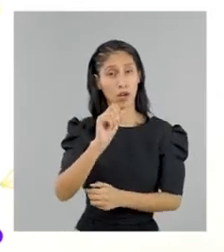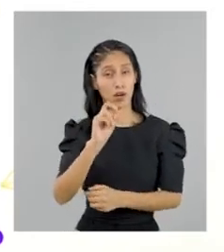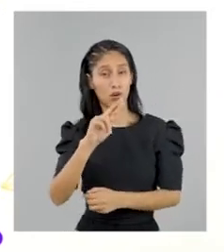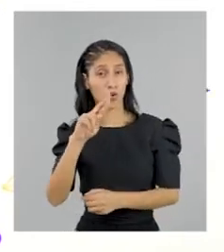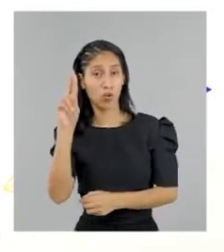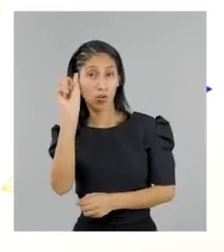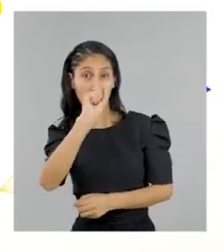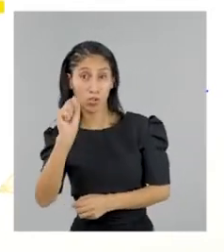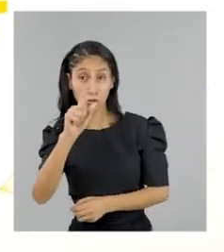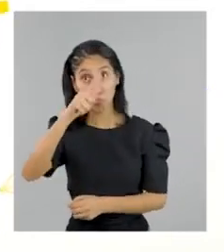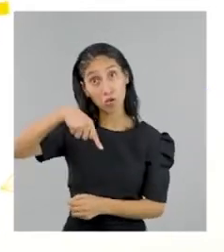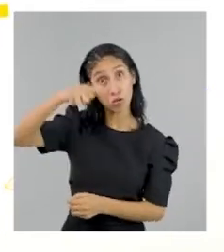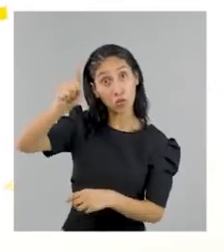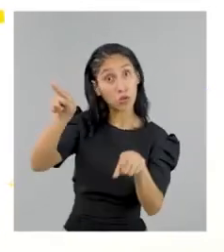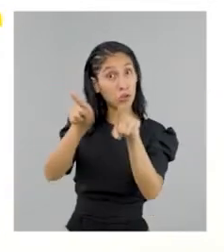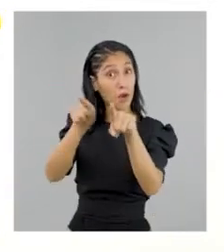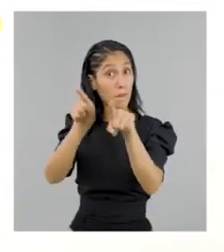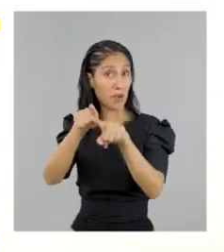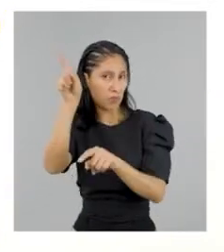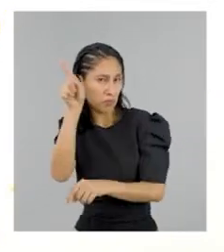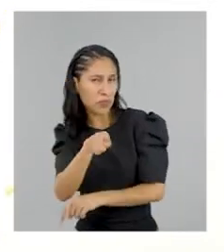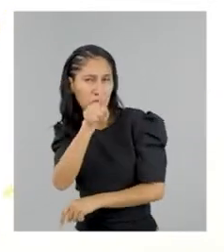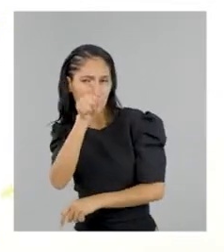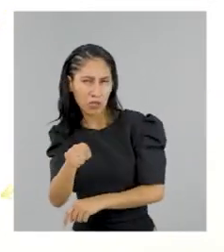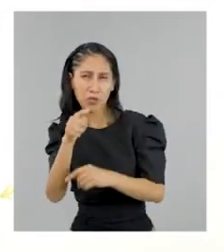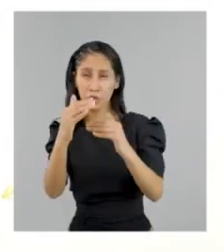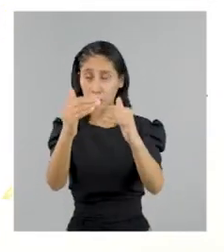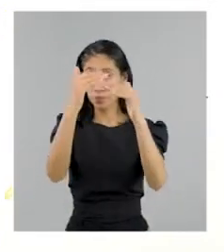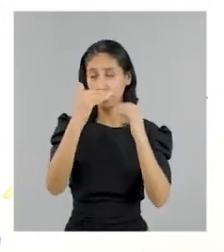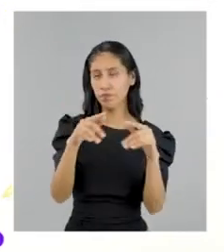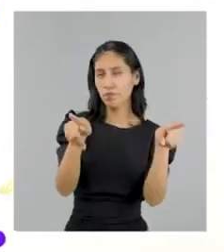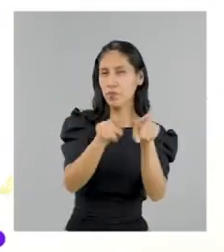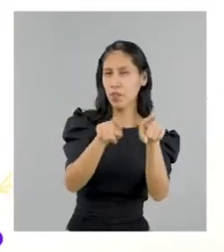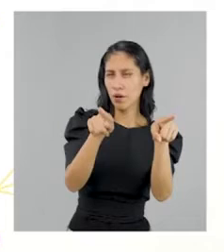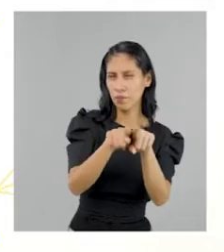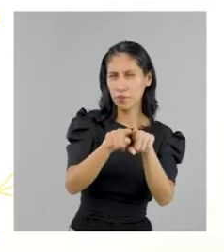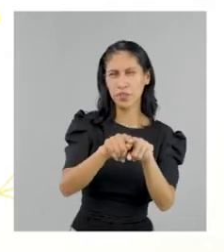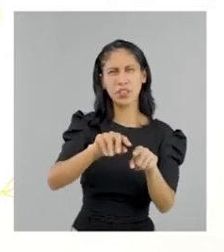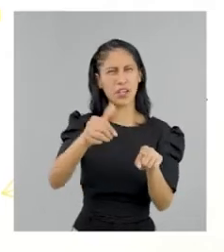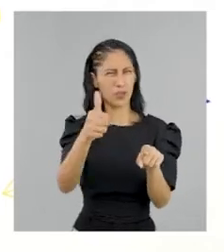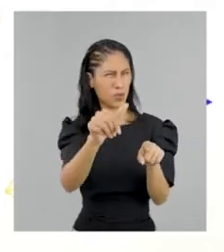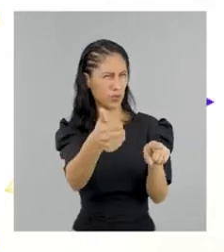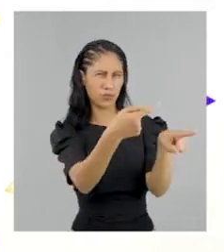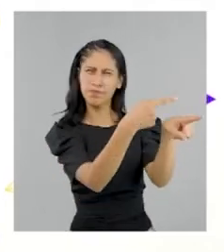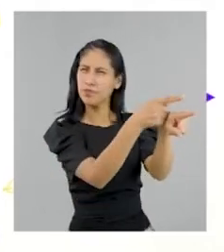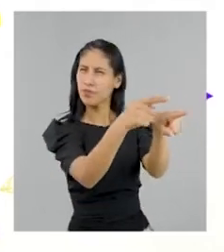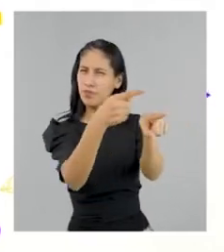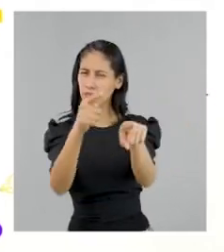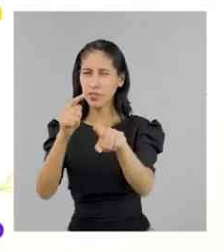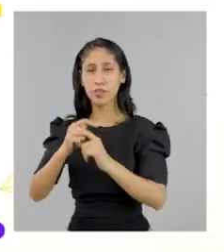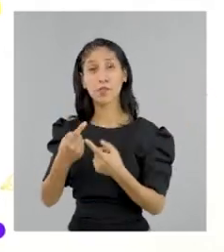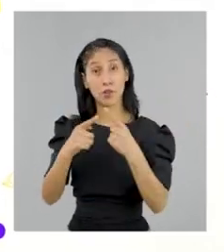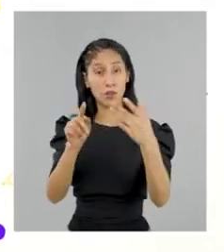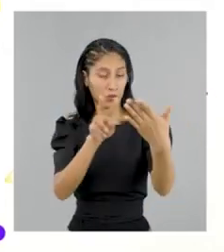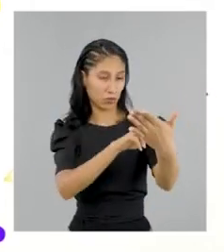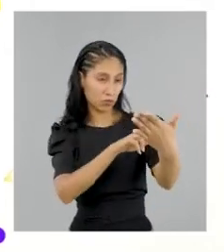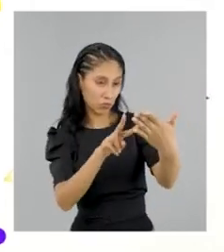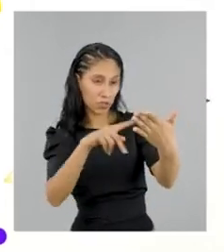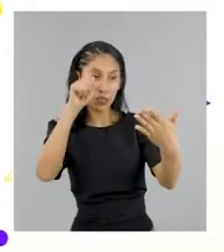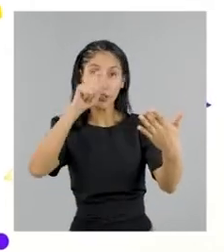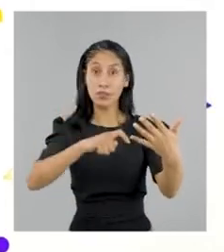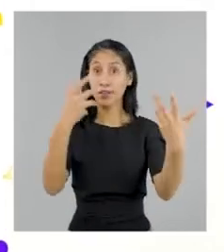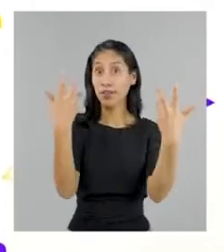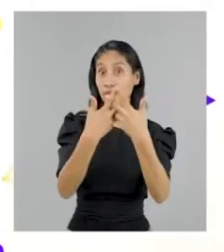positivos y negativos, en la propagación de las vibraciones de un diapasón y otras situaciones más, lo que